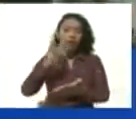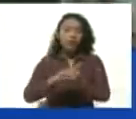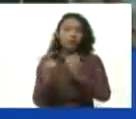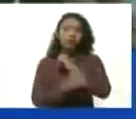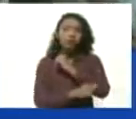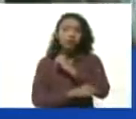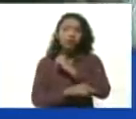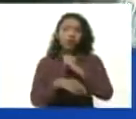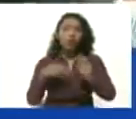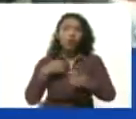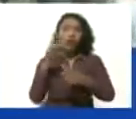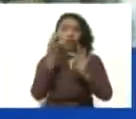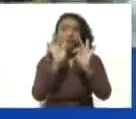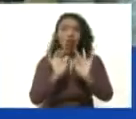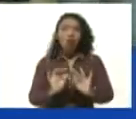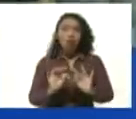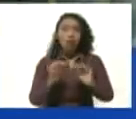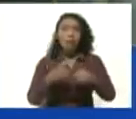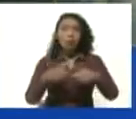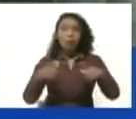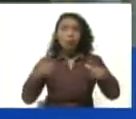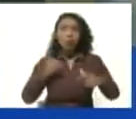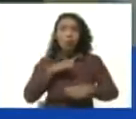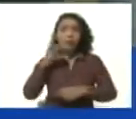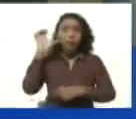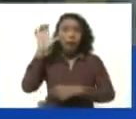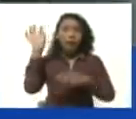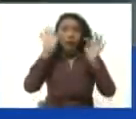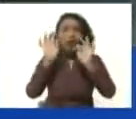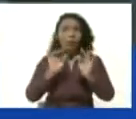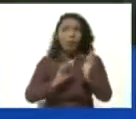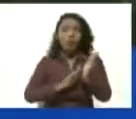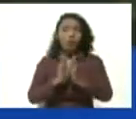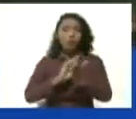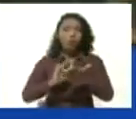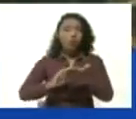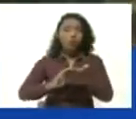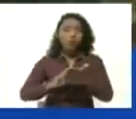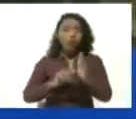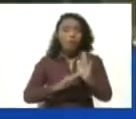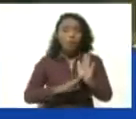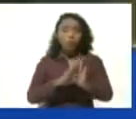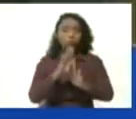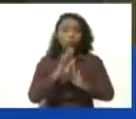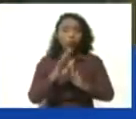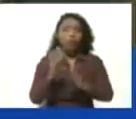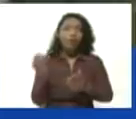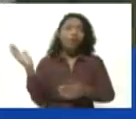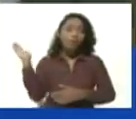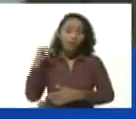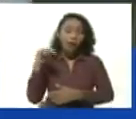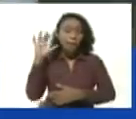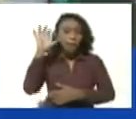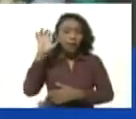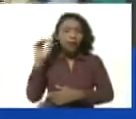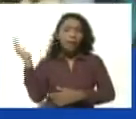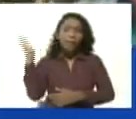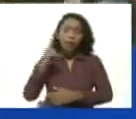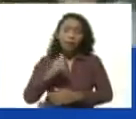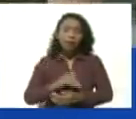de crecimiento otra vez, nuestra patria está en fase de recuperación, vuelta a la patria, vengan,